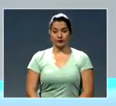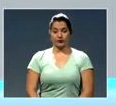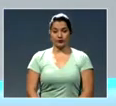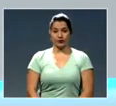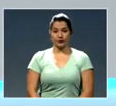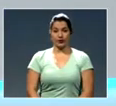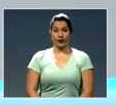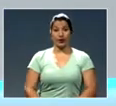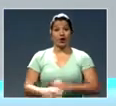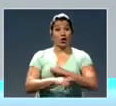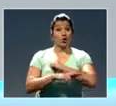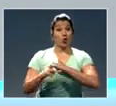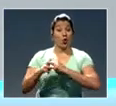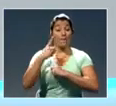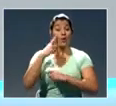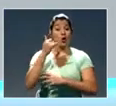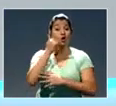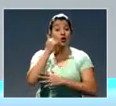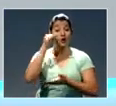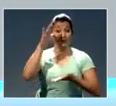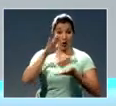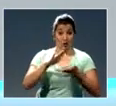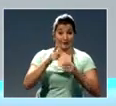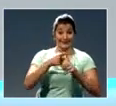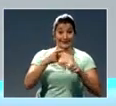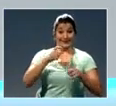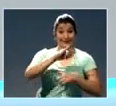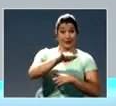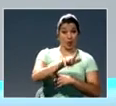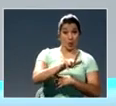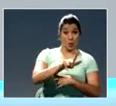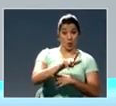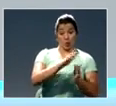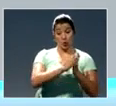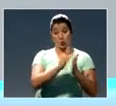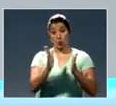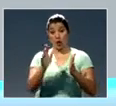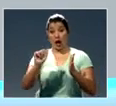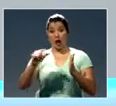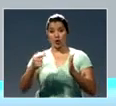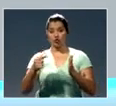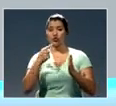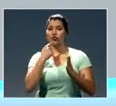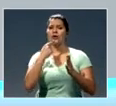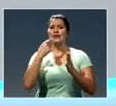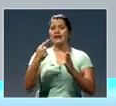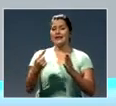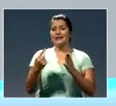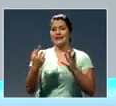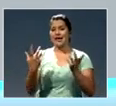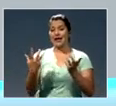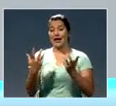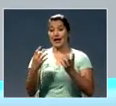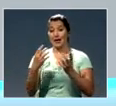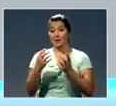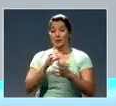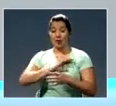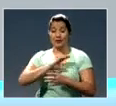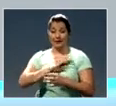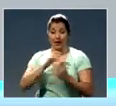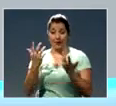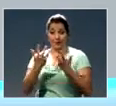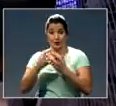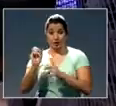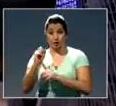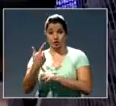Y las estafas por teléfono bajaron entre julio y agosto. En Adaptación Social le atribuyen a las acciones policiales tomadas en las cárceles.